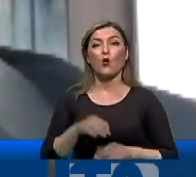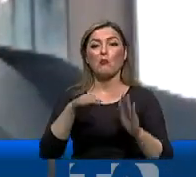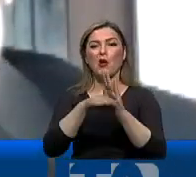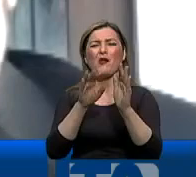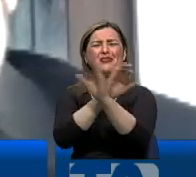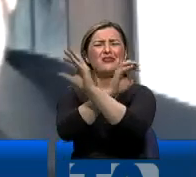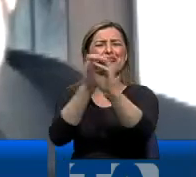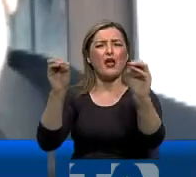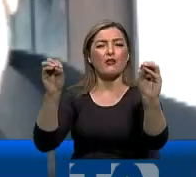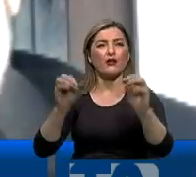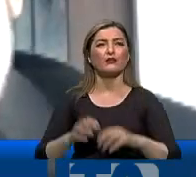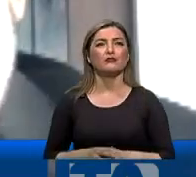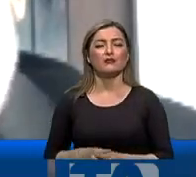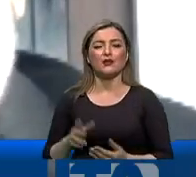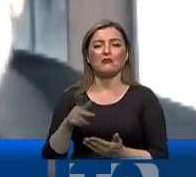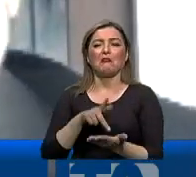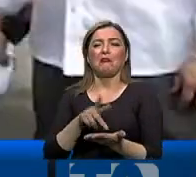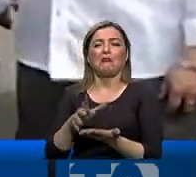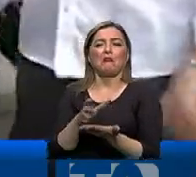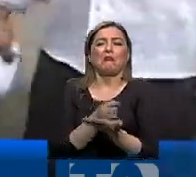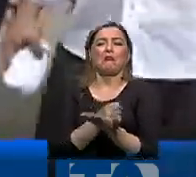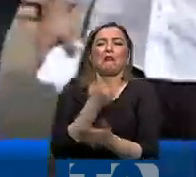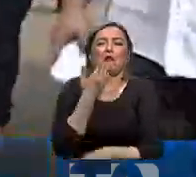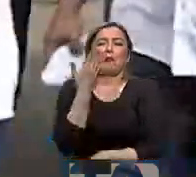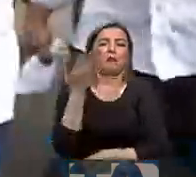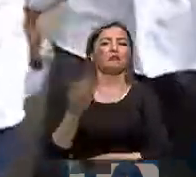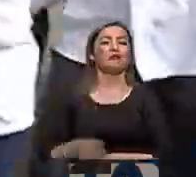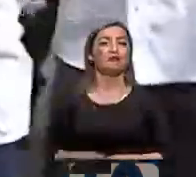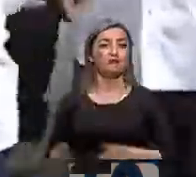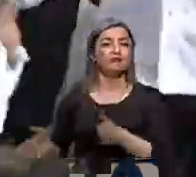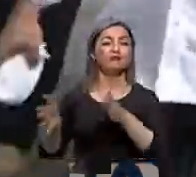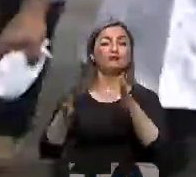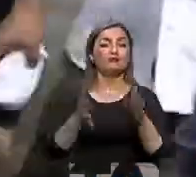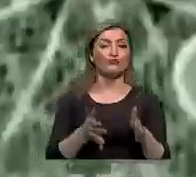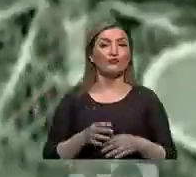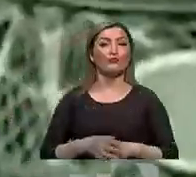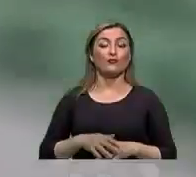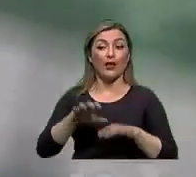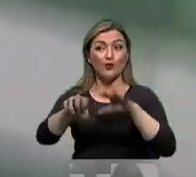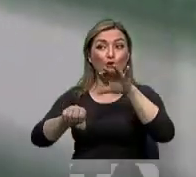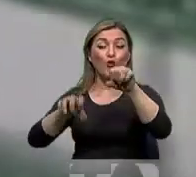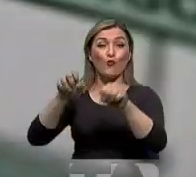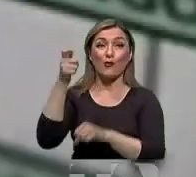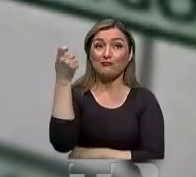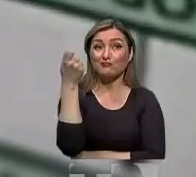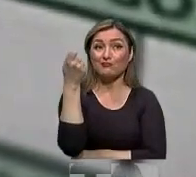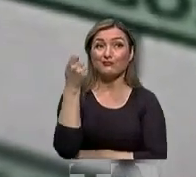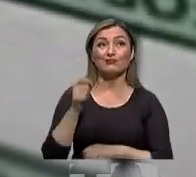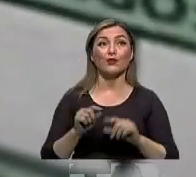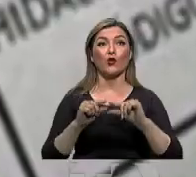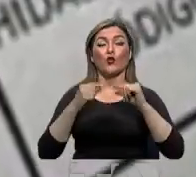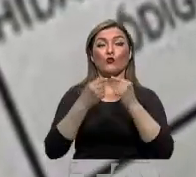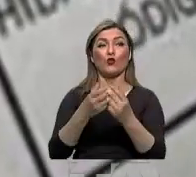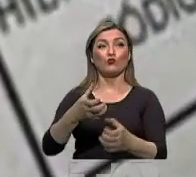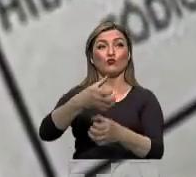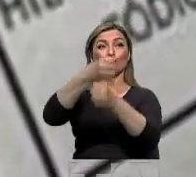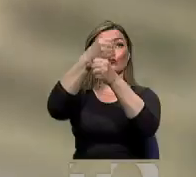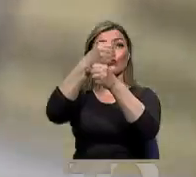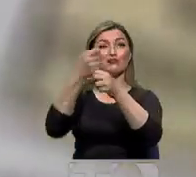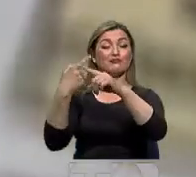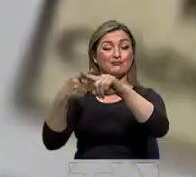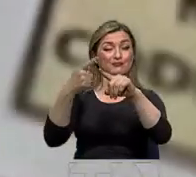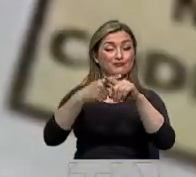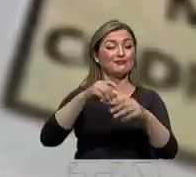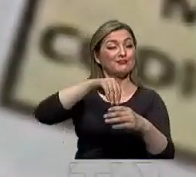tienen saldos, no habrá lugar a la ejecución. Y aclara que si no se consigue el dinero, la unidad de recuperación de